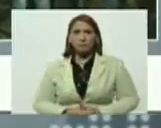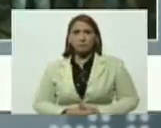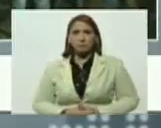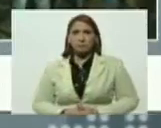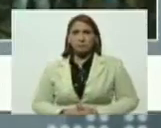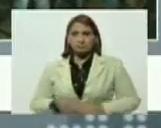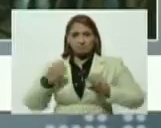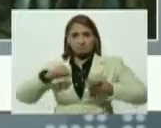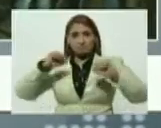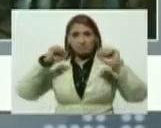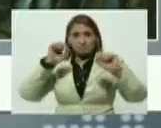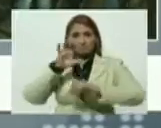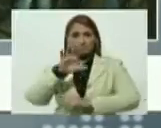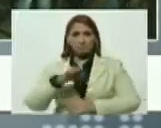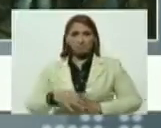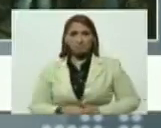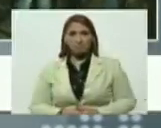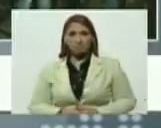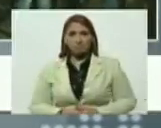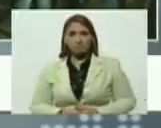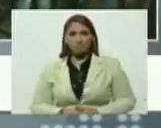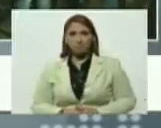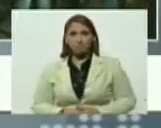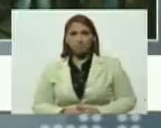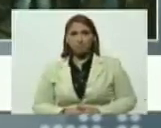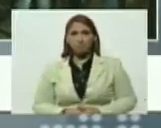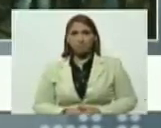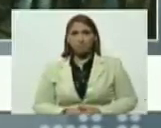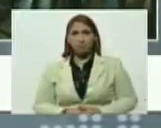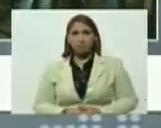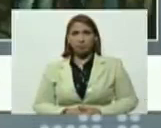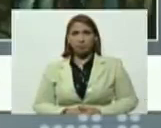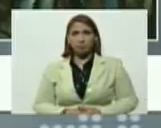¡Viva la patria! Más nada, pues.